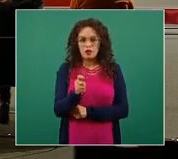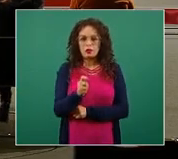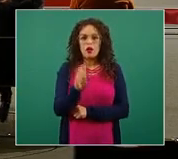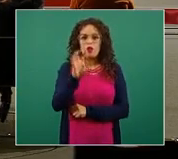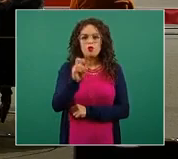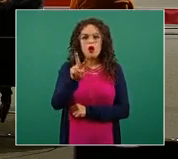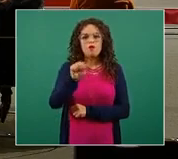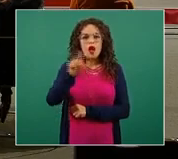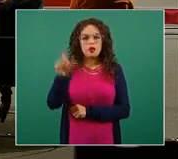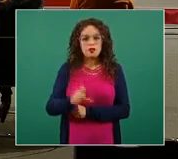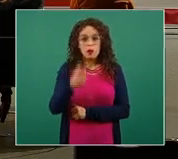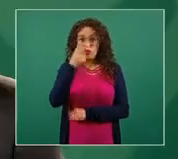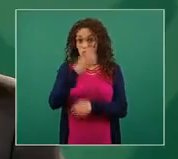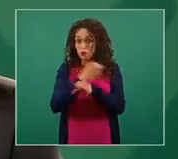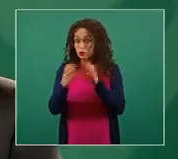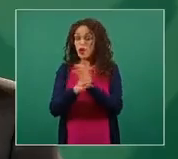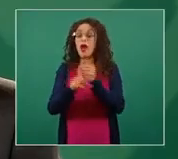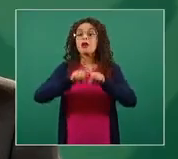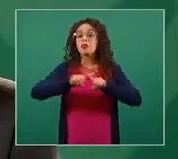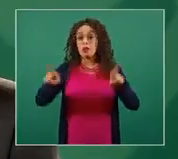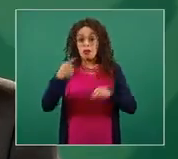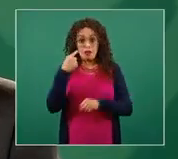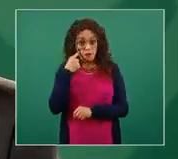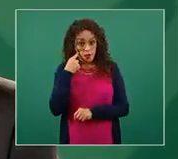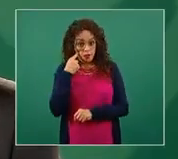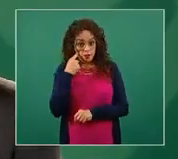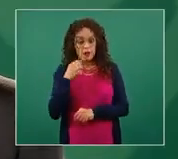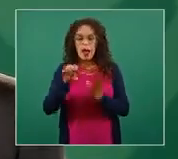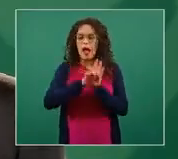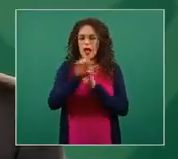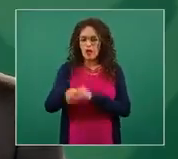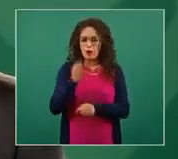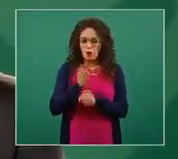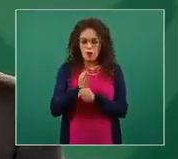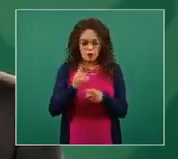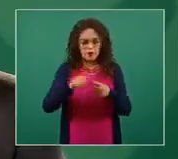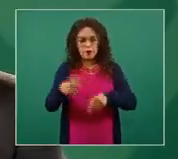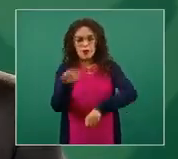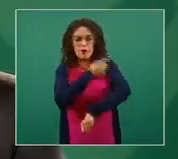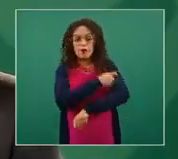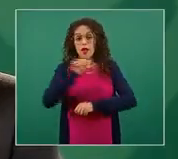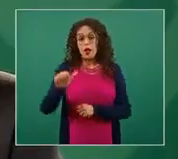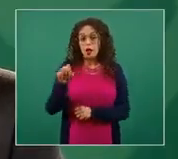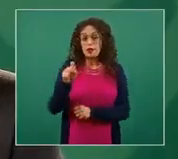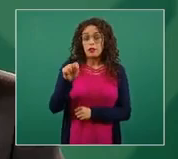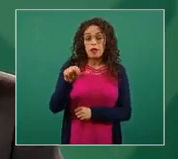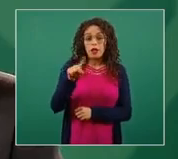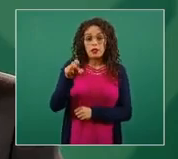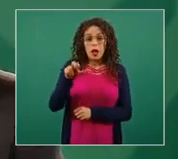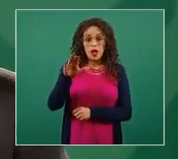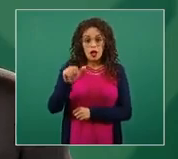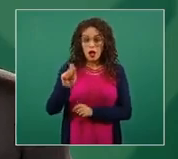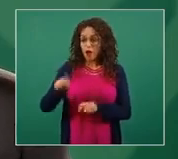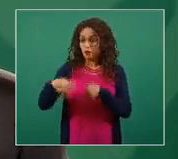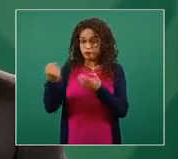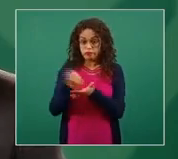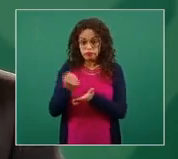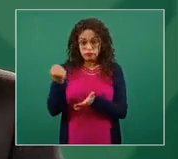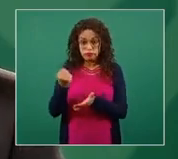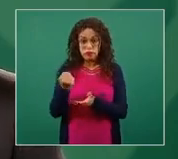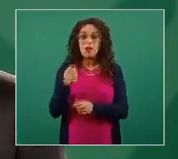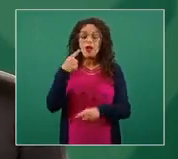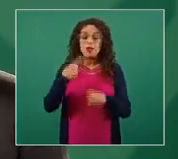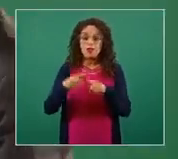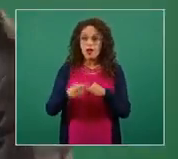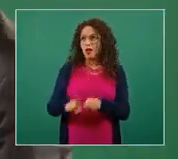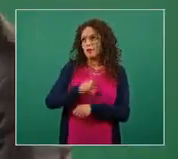distintas. Pongamos el ejemplo de la vacuna AstraZeneca. El primer país en otorgarle la autorización de uso de emergencia fue el propio Reino